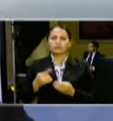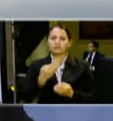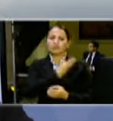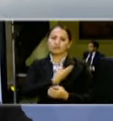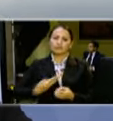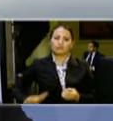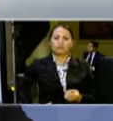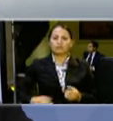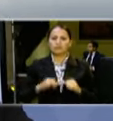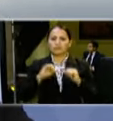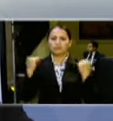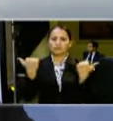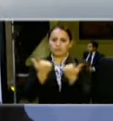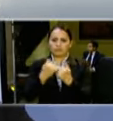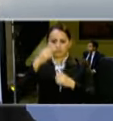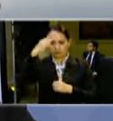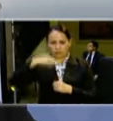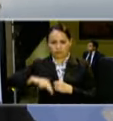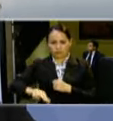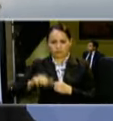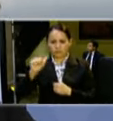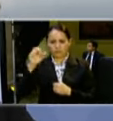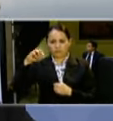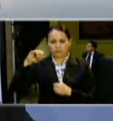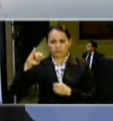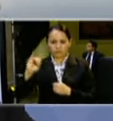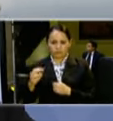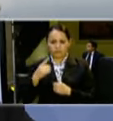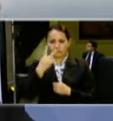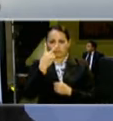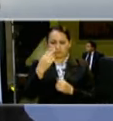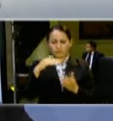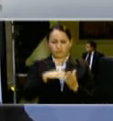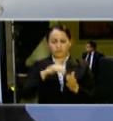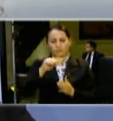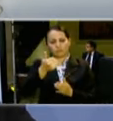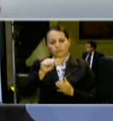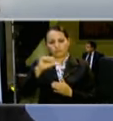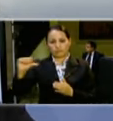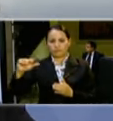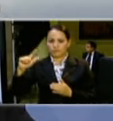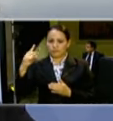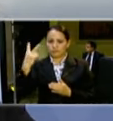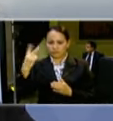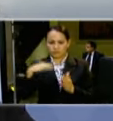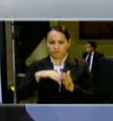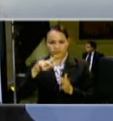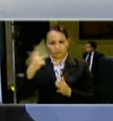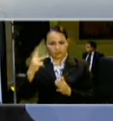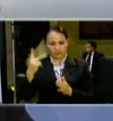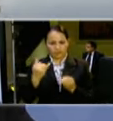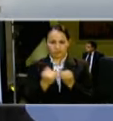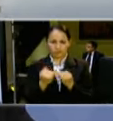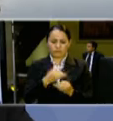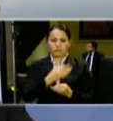de Estudios Internacionales, AMEI, para el periodo 2011-2013 y vicepresidente en el